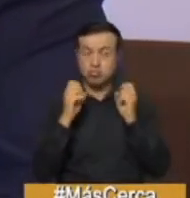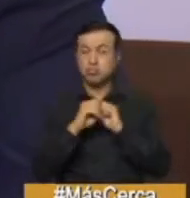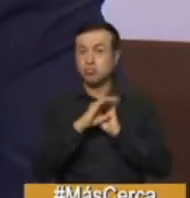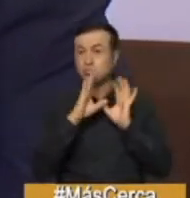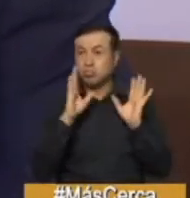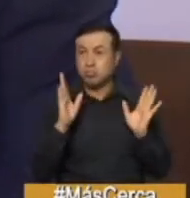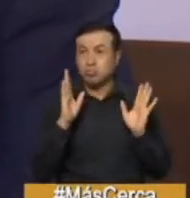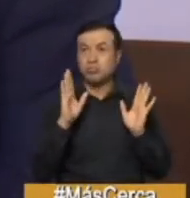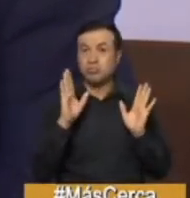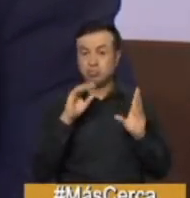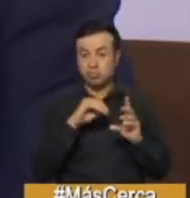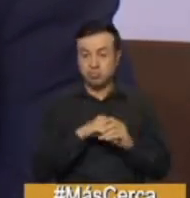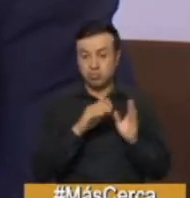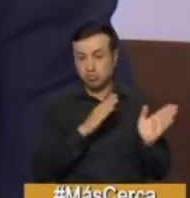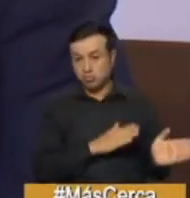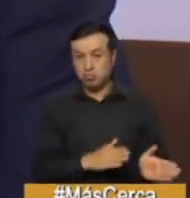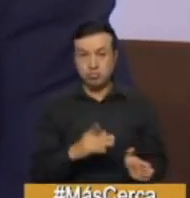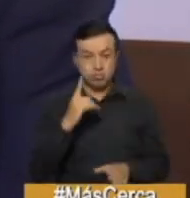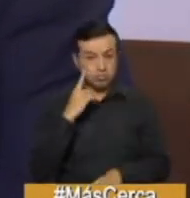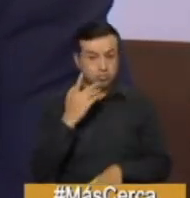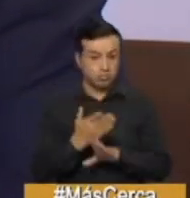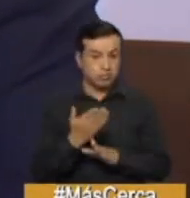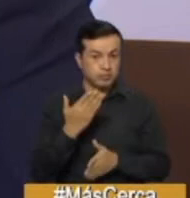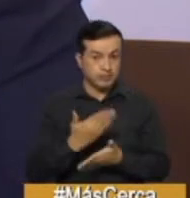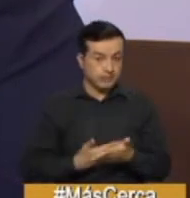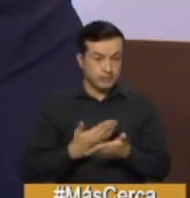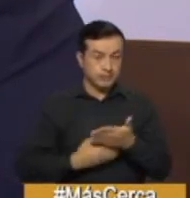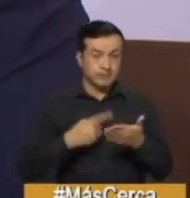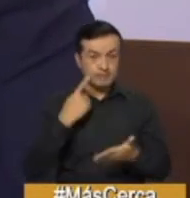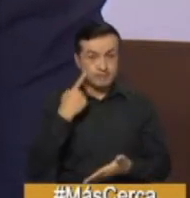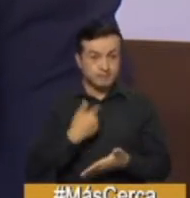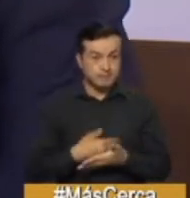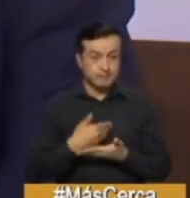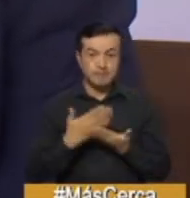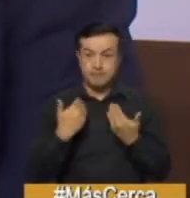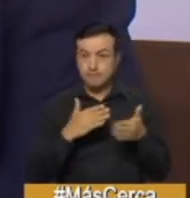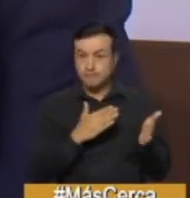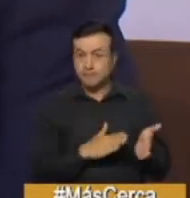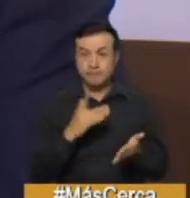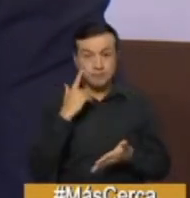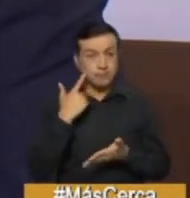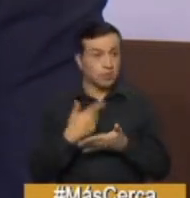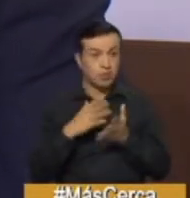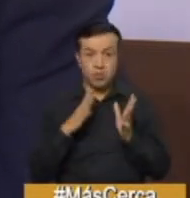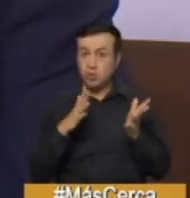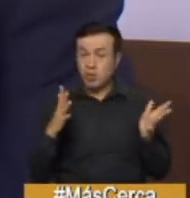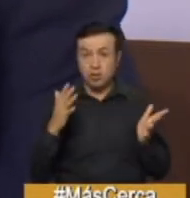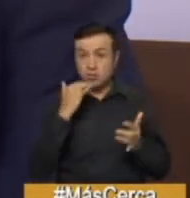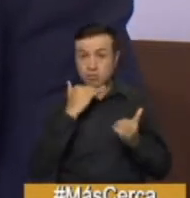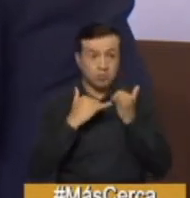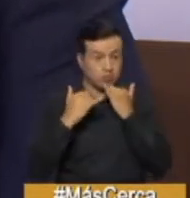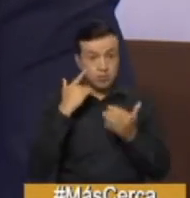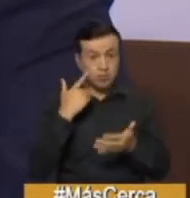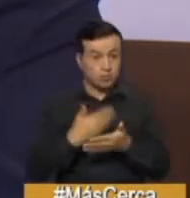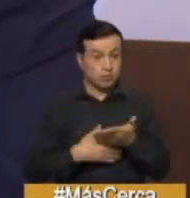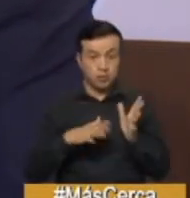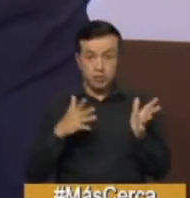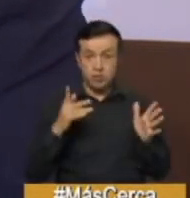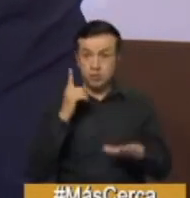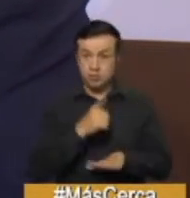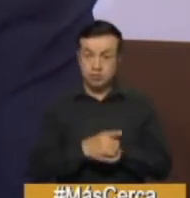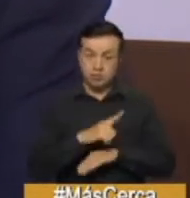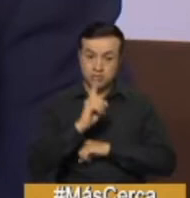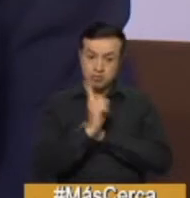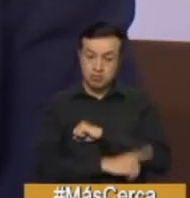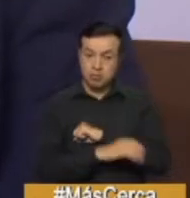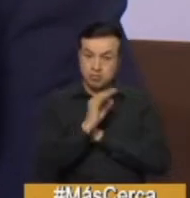dentro de una audiencia la presentación del documento la justificación en caso de que la justificación o no haya los documentos necesarios se impone la sanción